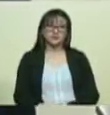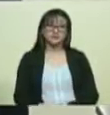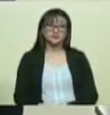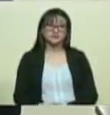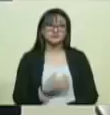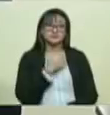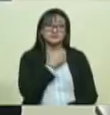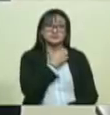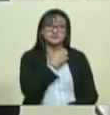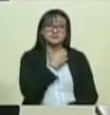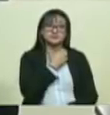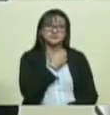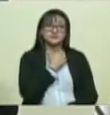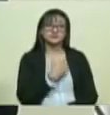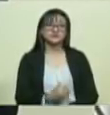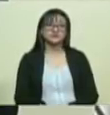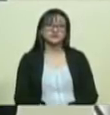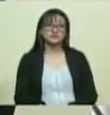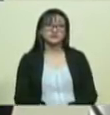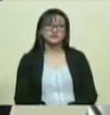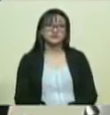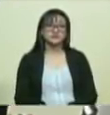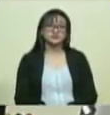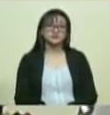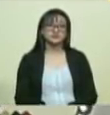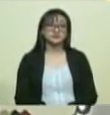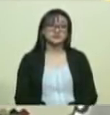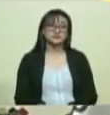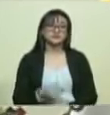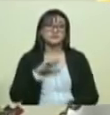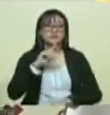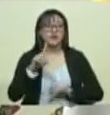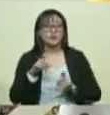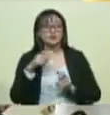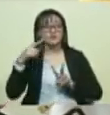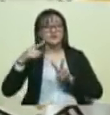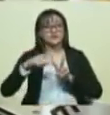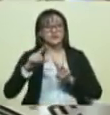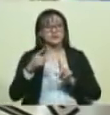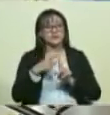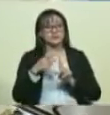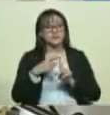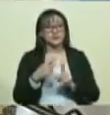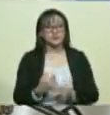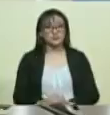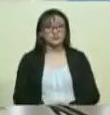Se da inicio al ciclo de preguntas y respuestas con Carlos Aranguren, venezolana de televisión.